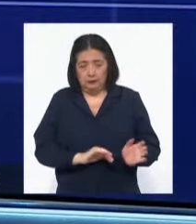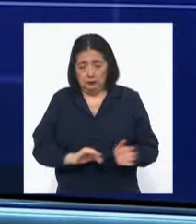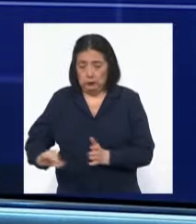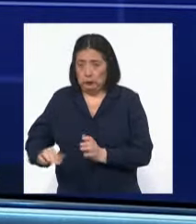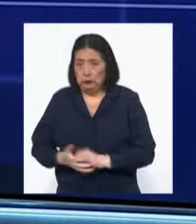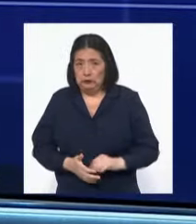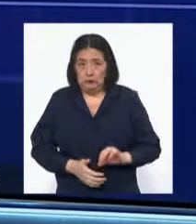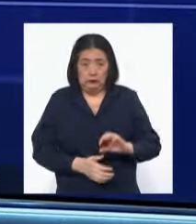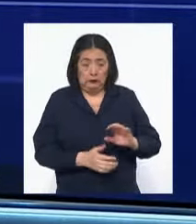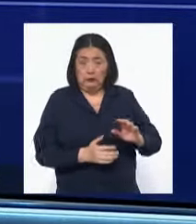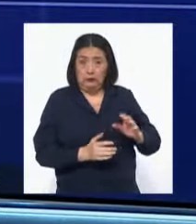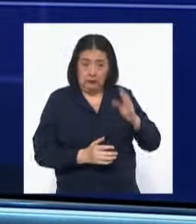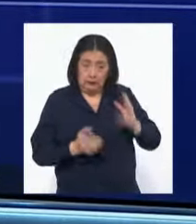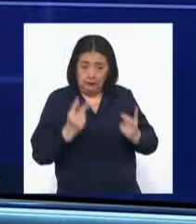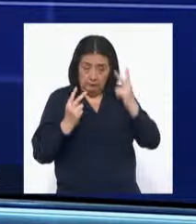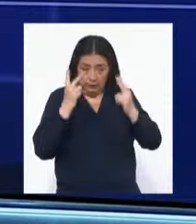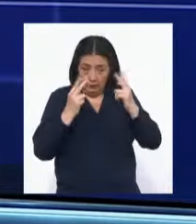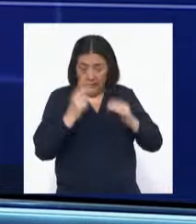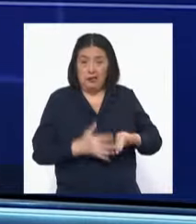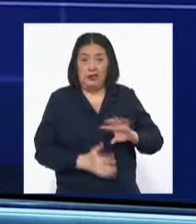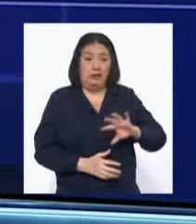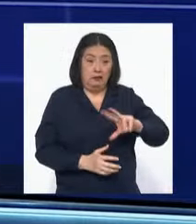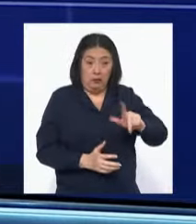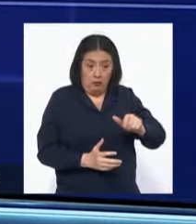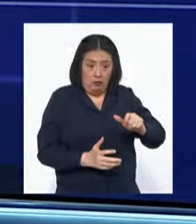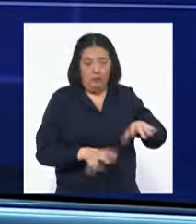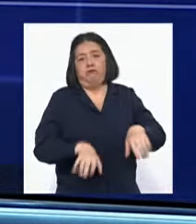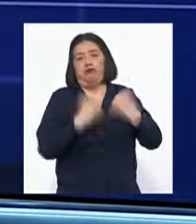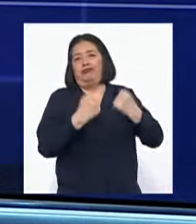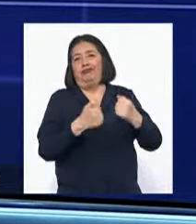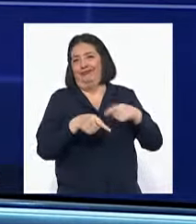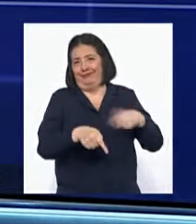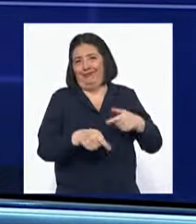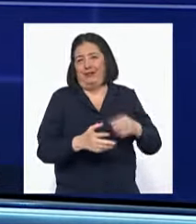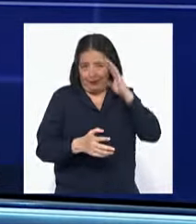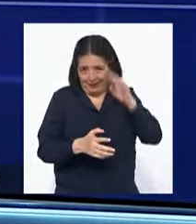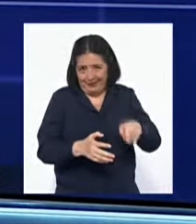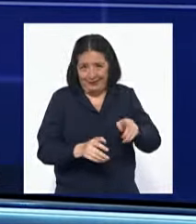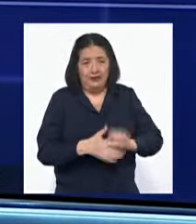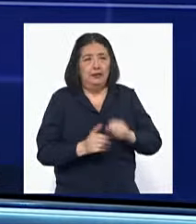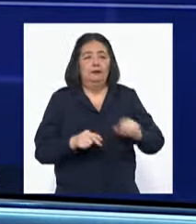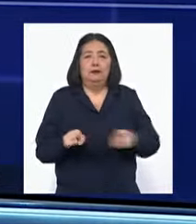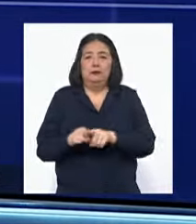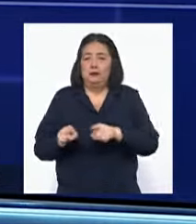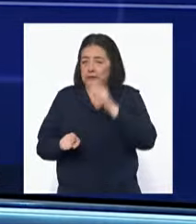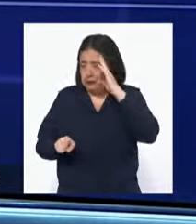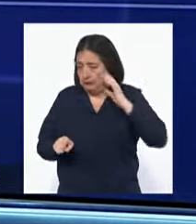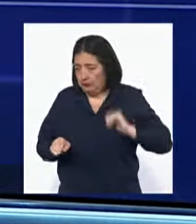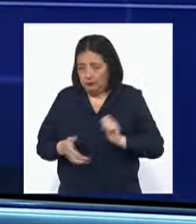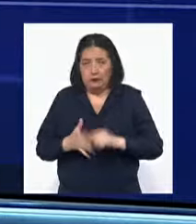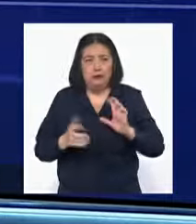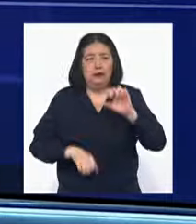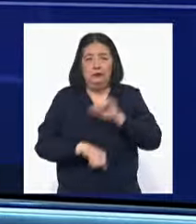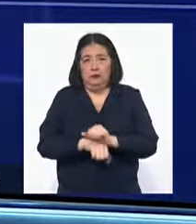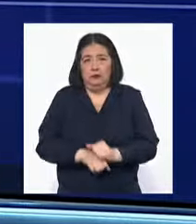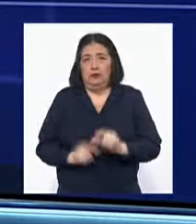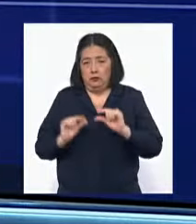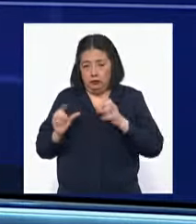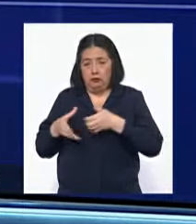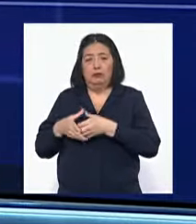Frustran robo a una peluquería en Los Olivos tras una intensa persecución de la policía, pero también de serenazgo del distrito. Capturan a una